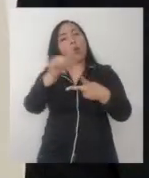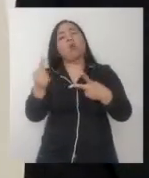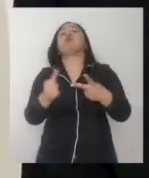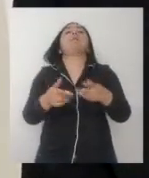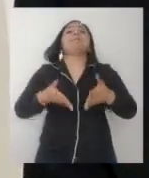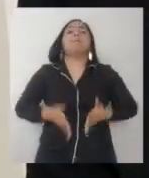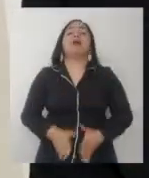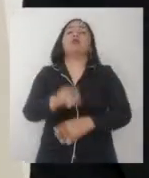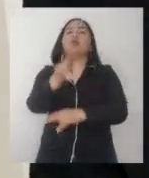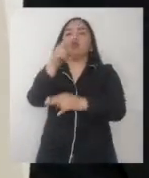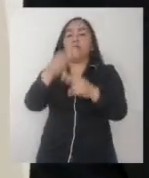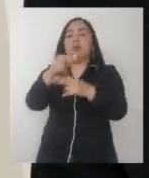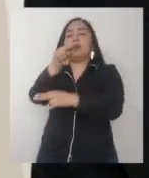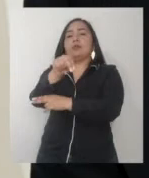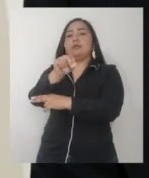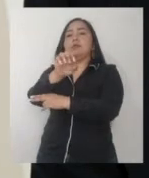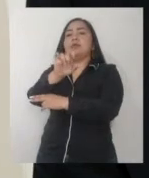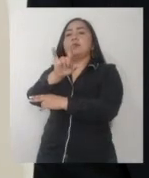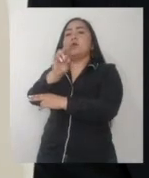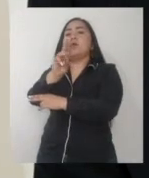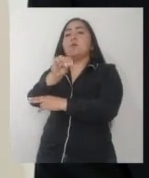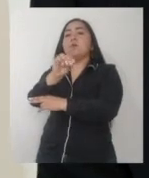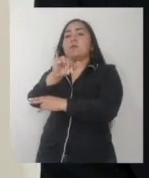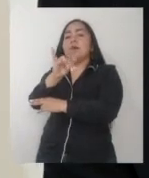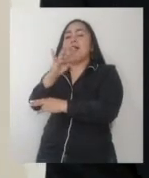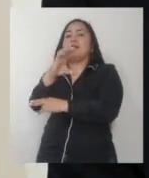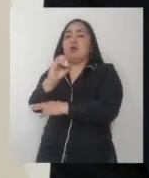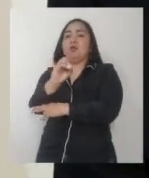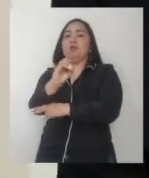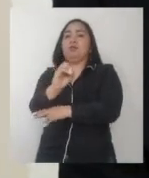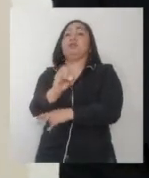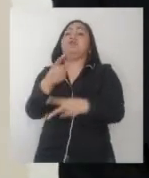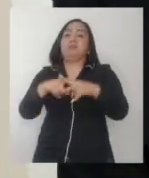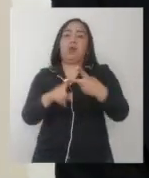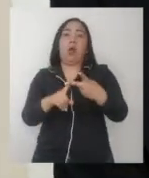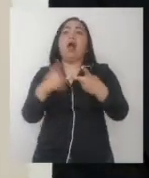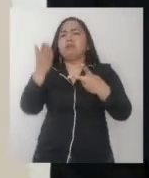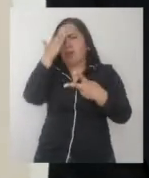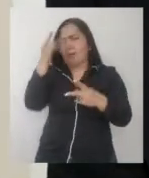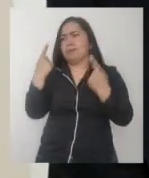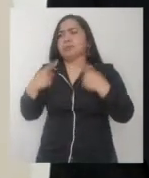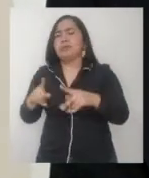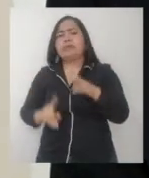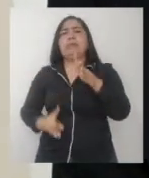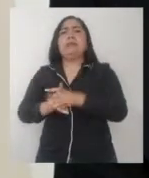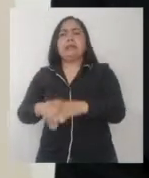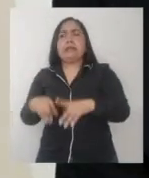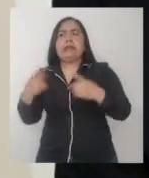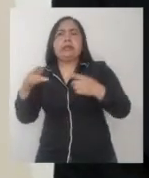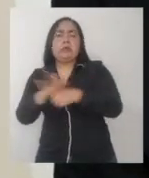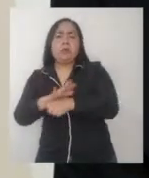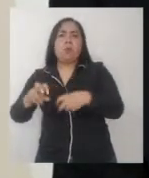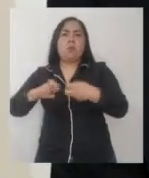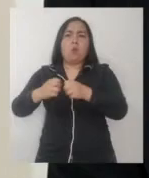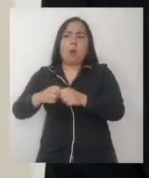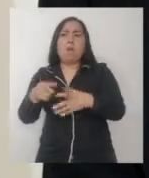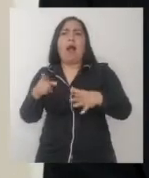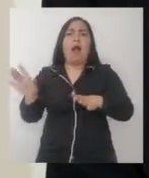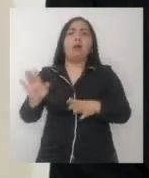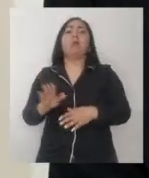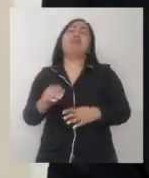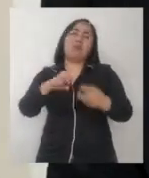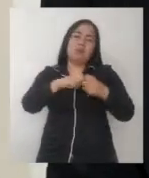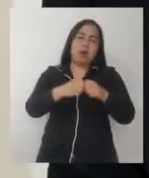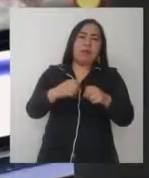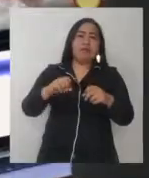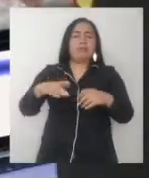neumático silencioso con las distintas complicaciones que se presentan al alumbramiento tanto para la